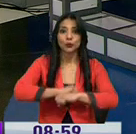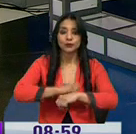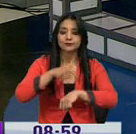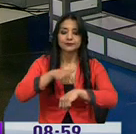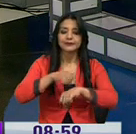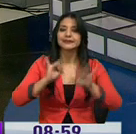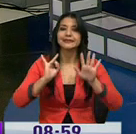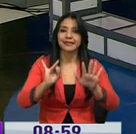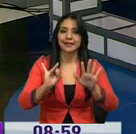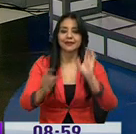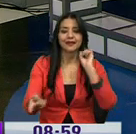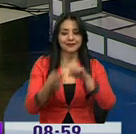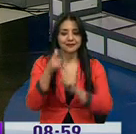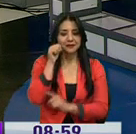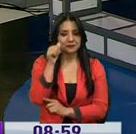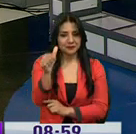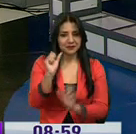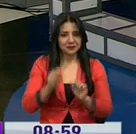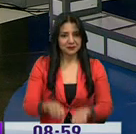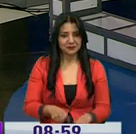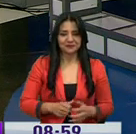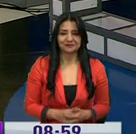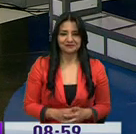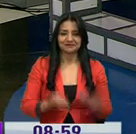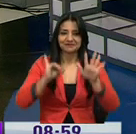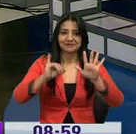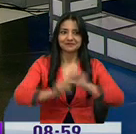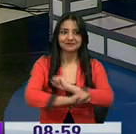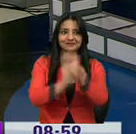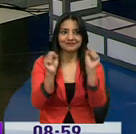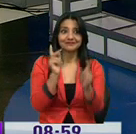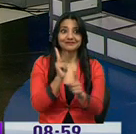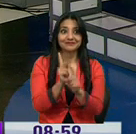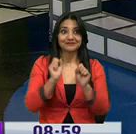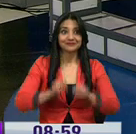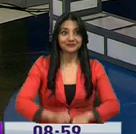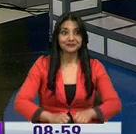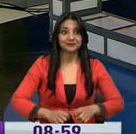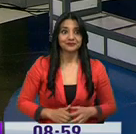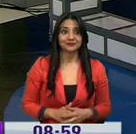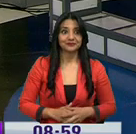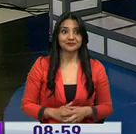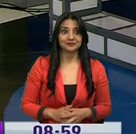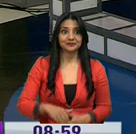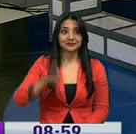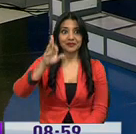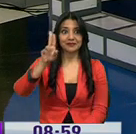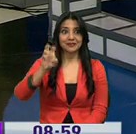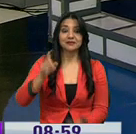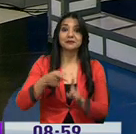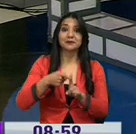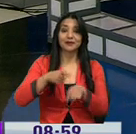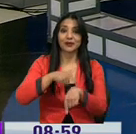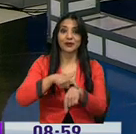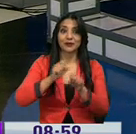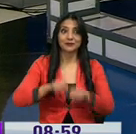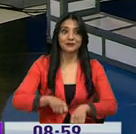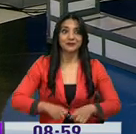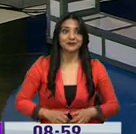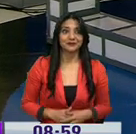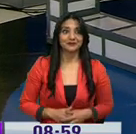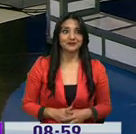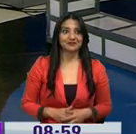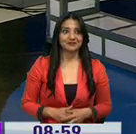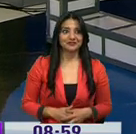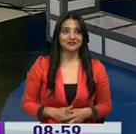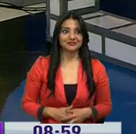con nosotros mañana. Por supuesto, ya saben, las 6:00 de la mañana tiene una cita en TVC a primera hora. Sí, claro. Así que